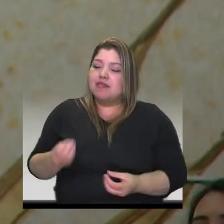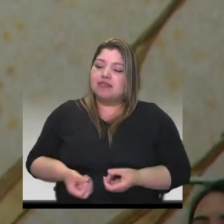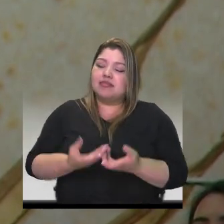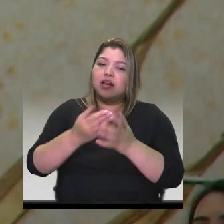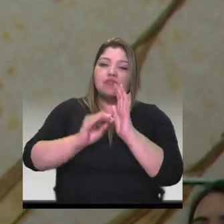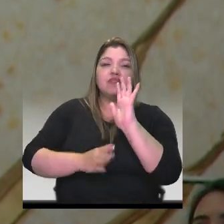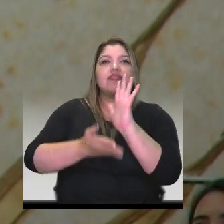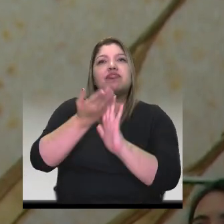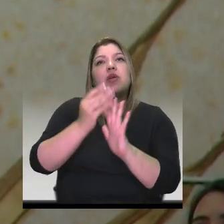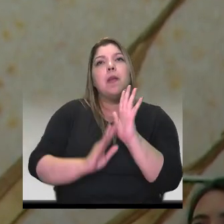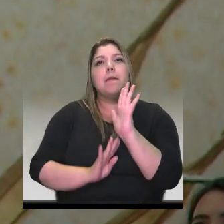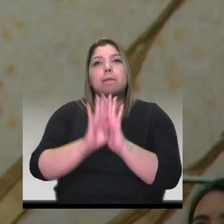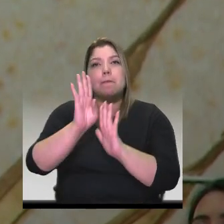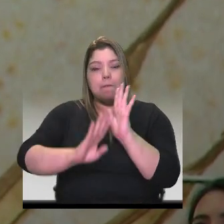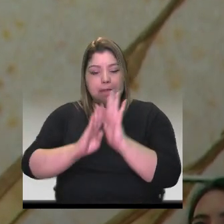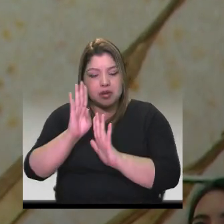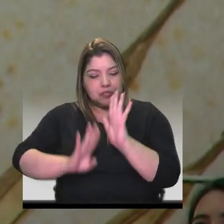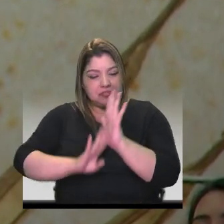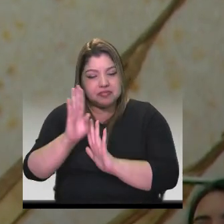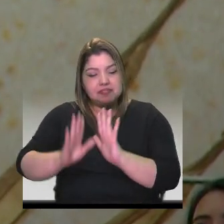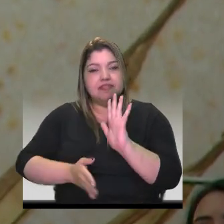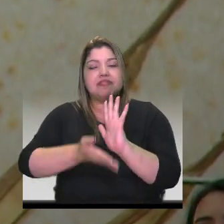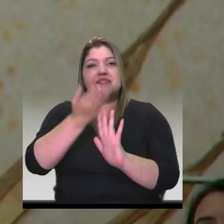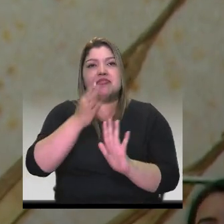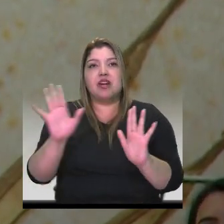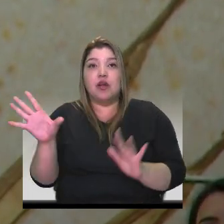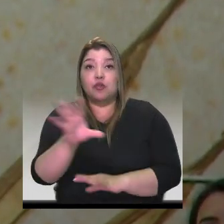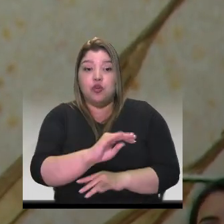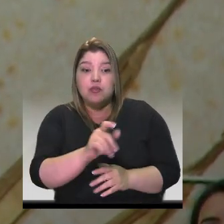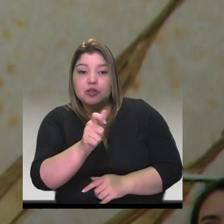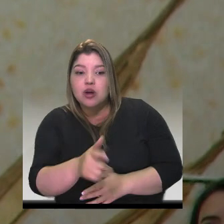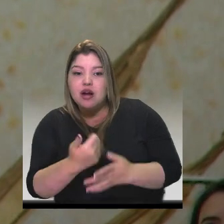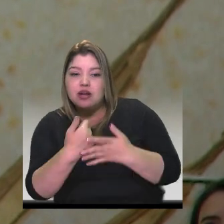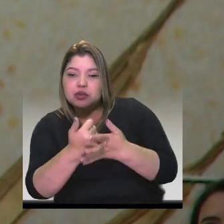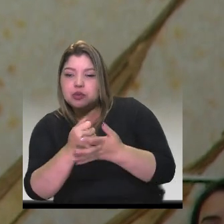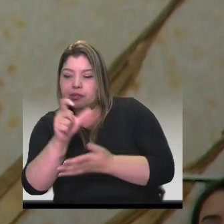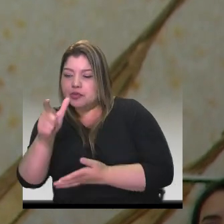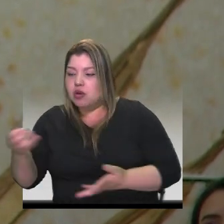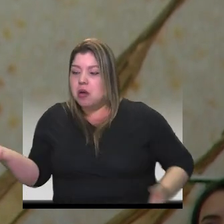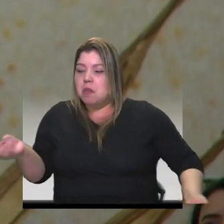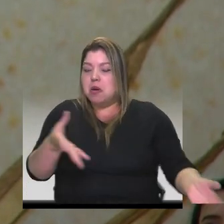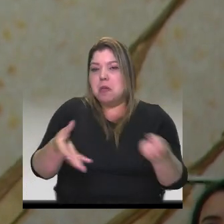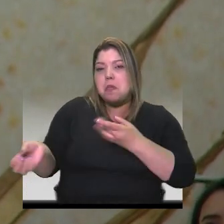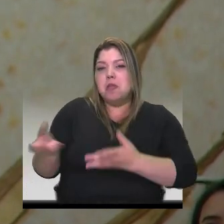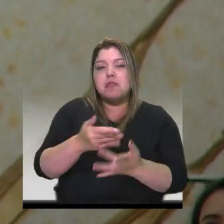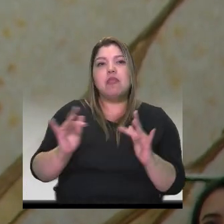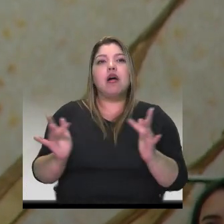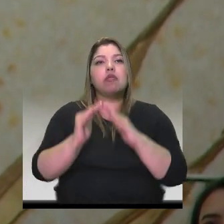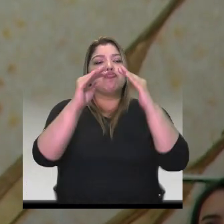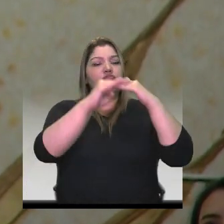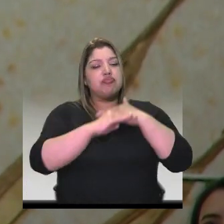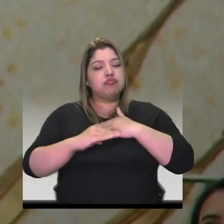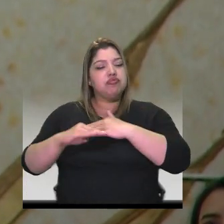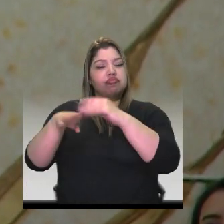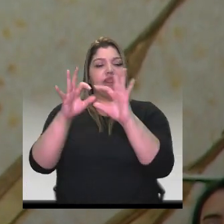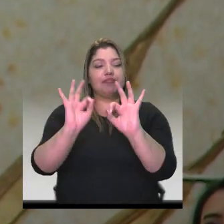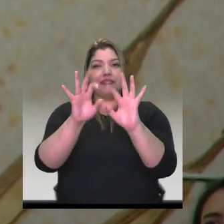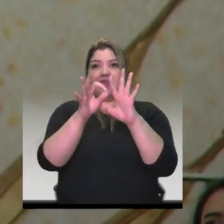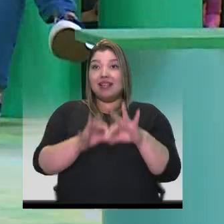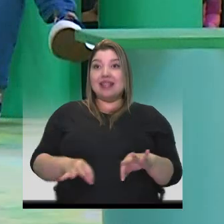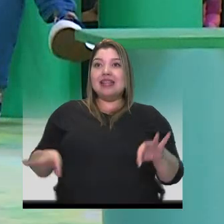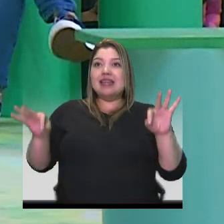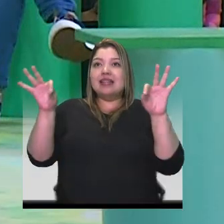retribuyamos precisamente también al otro que ayuda o al otro que aporta de una manera justa y digna,